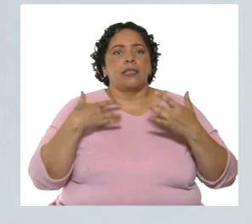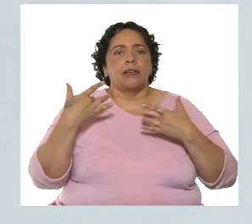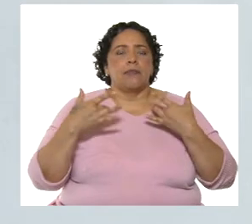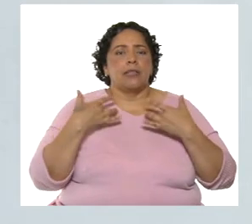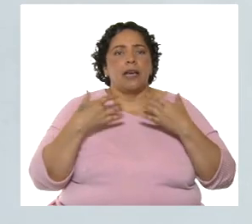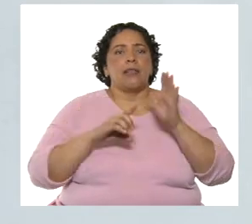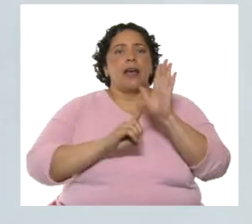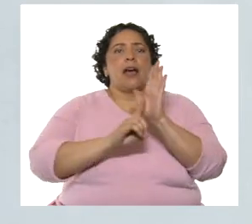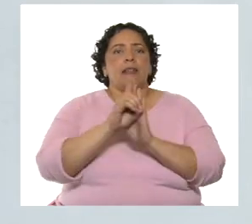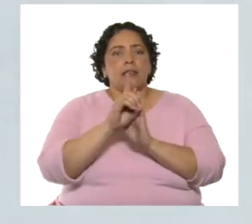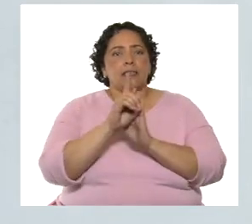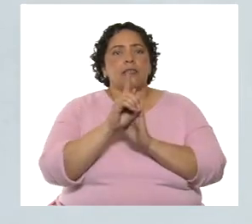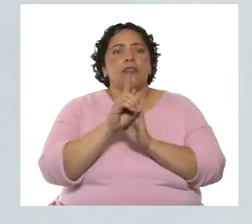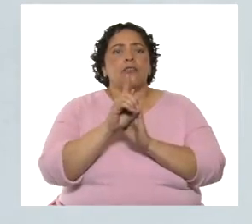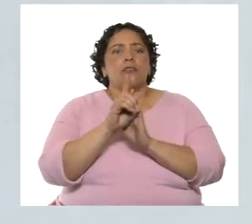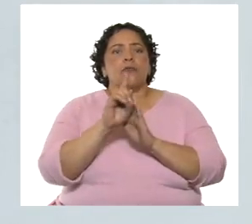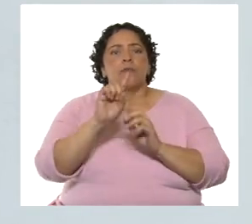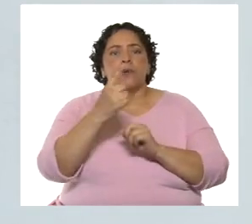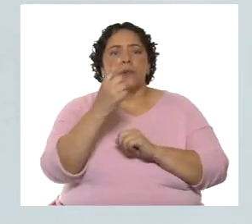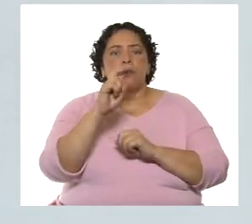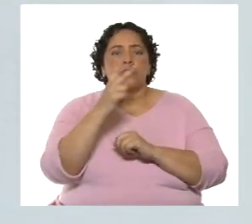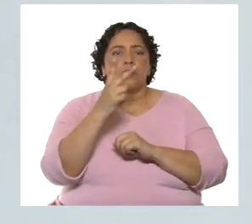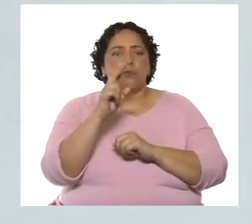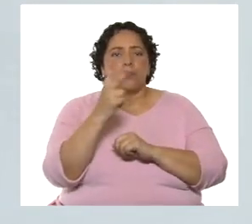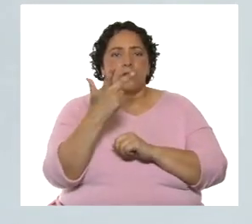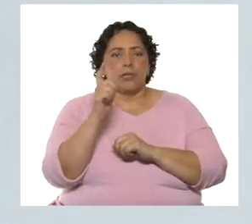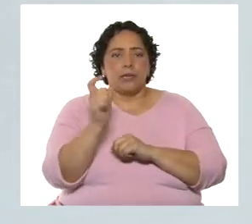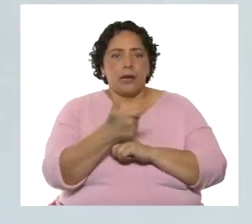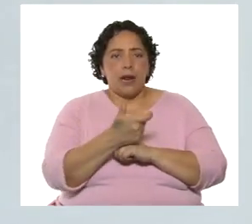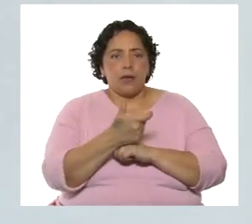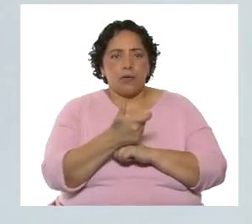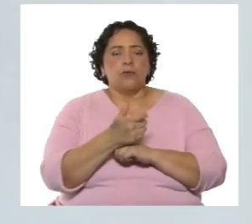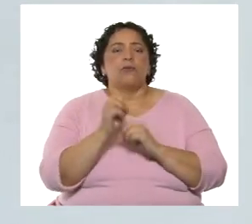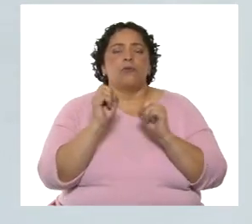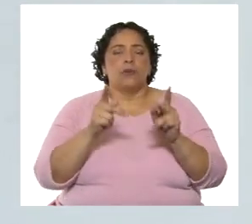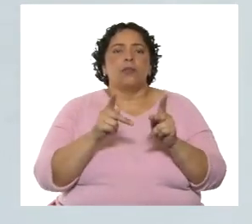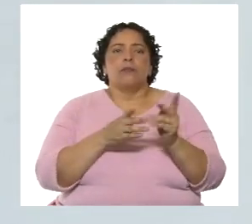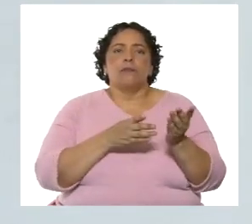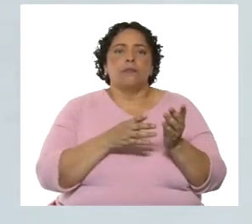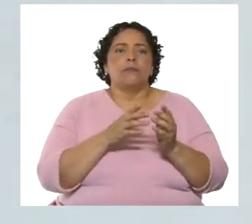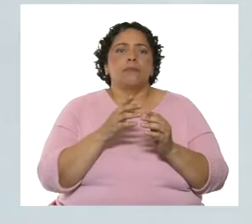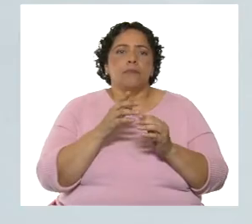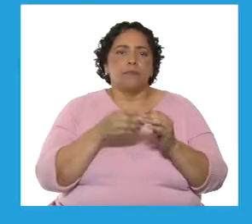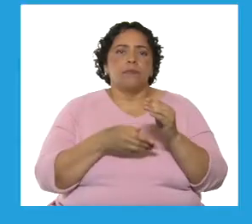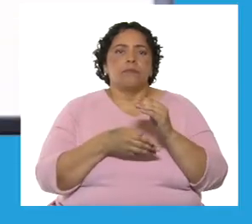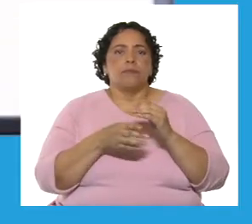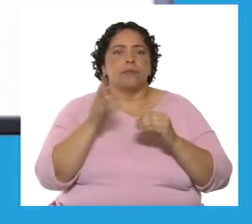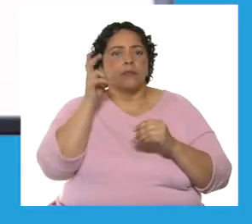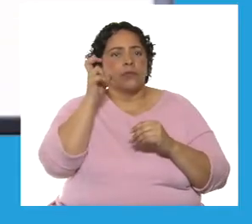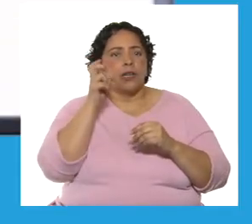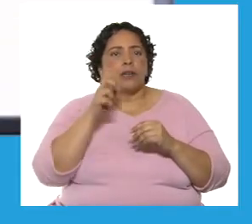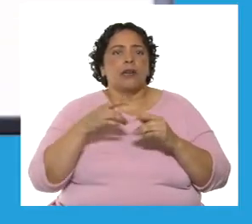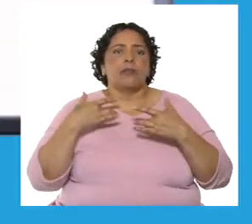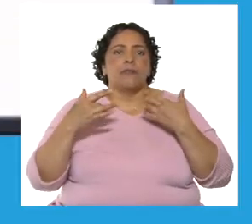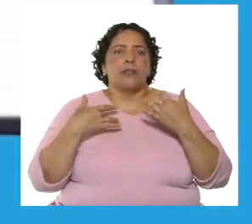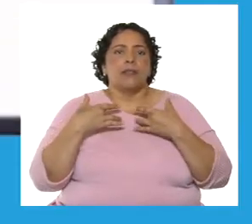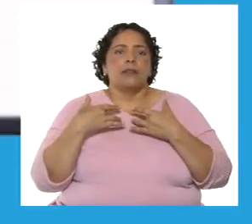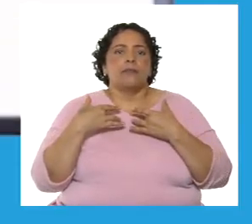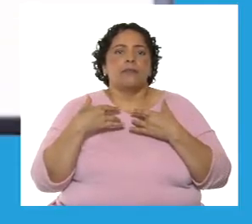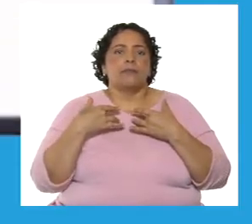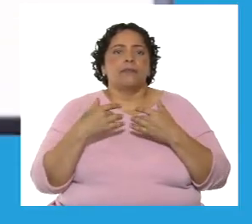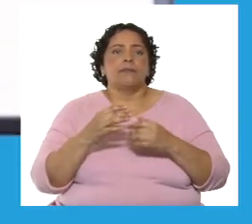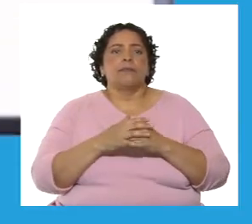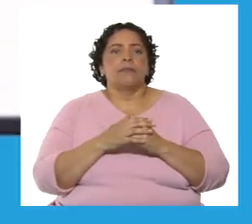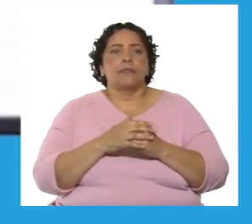a desarrollar para primero, segundo y tercer grado, Yelixa? Muy bien. Vamos a escucharlas.